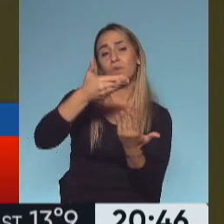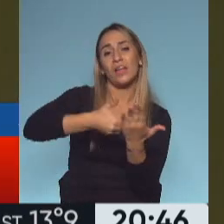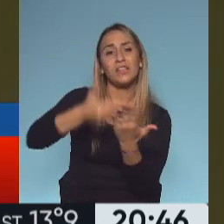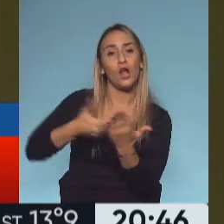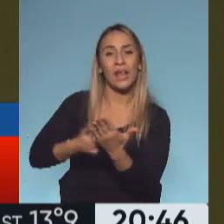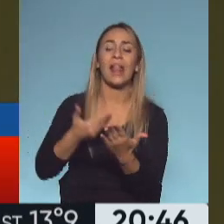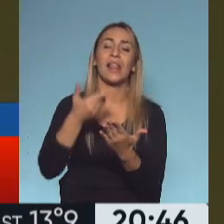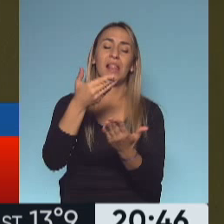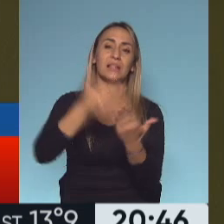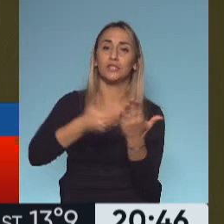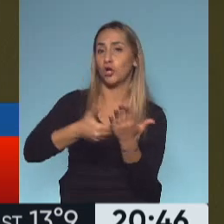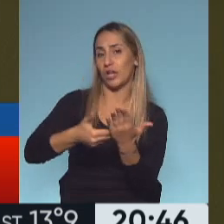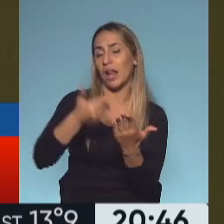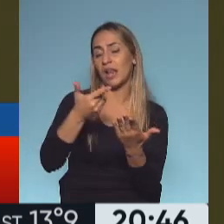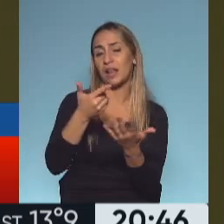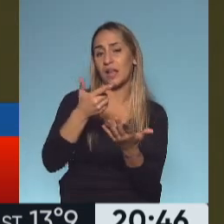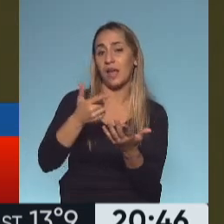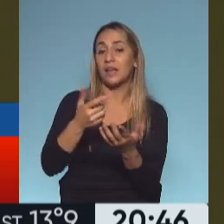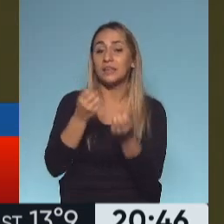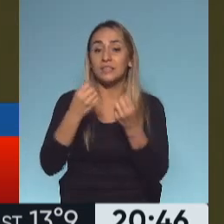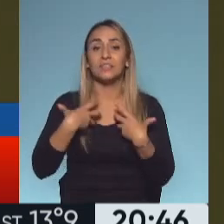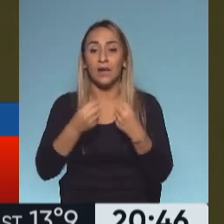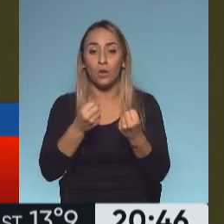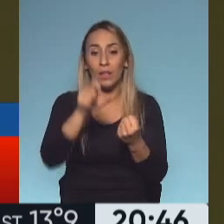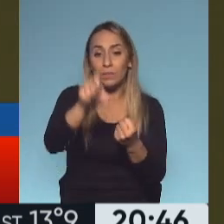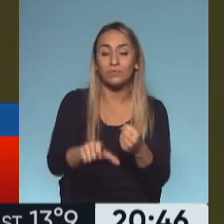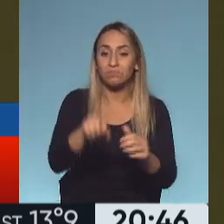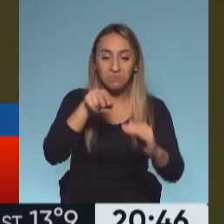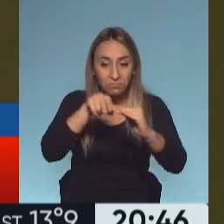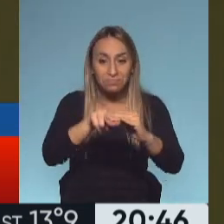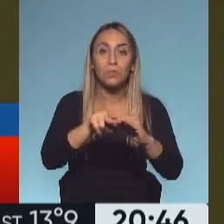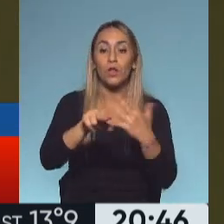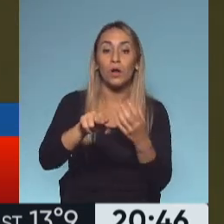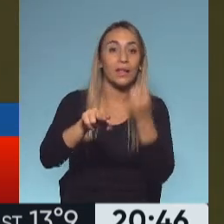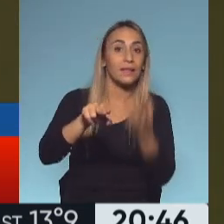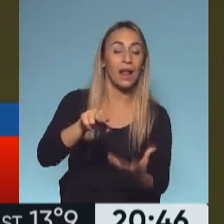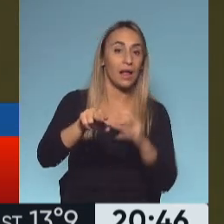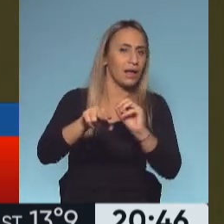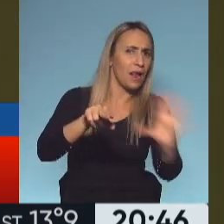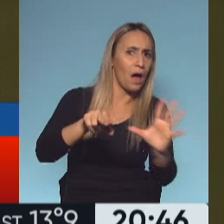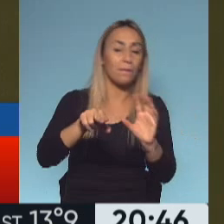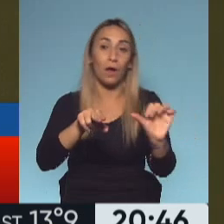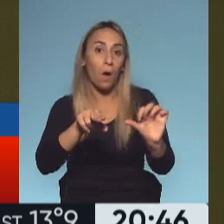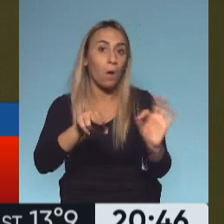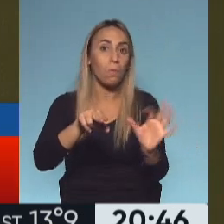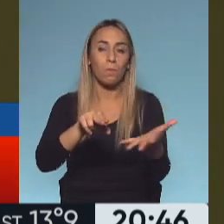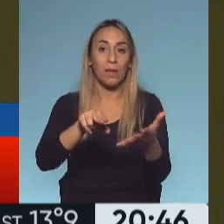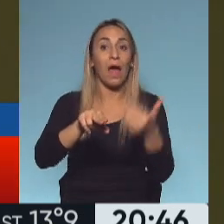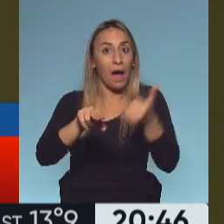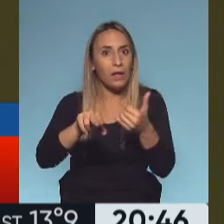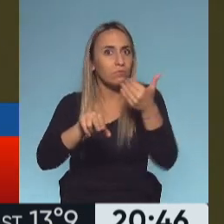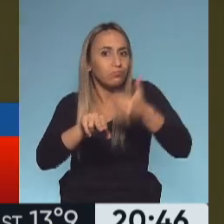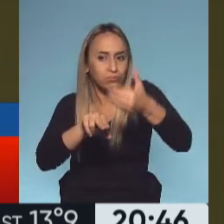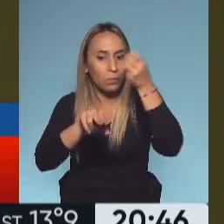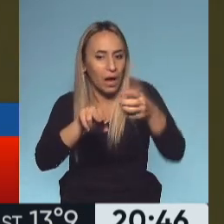scores que tienen que ver, por ejemplo, con la situación, como decía antes, de la gravedad actual de la enfermedad y con algunos pronósticos de recuperación. Es muy